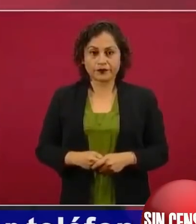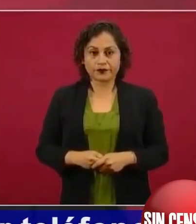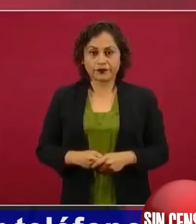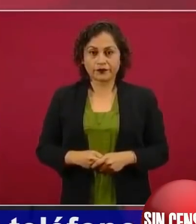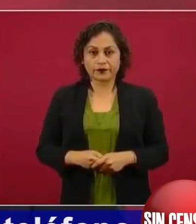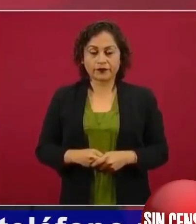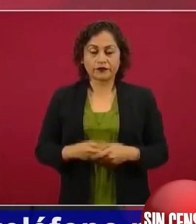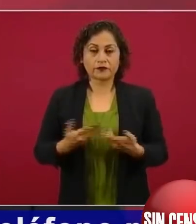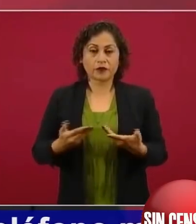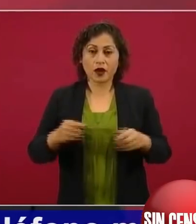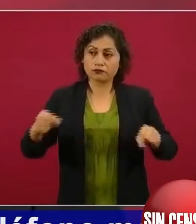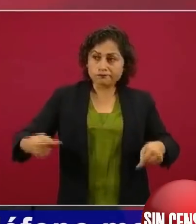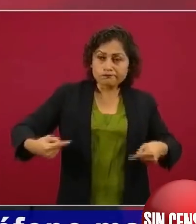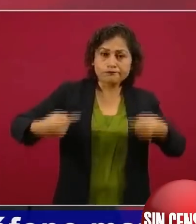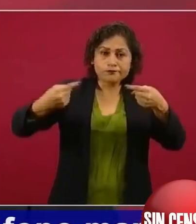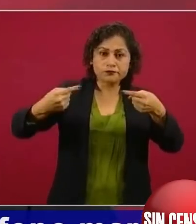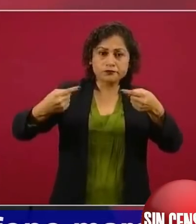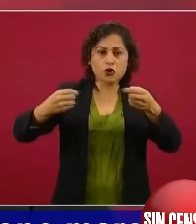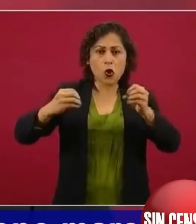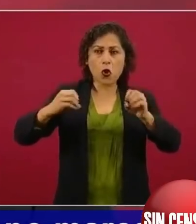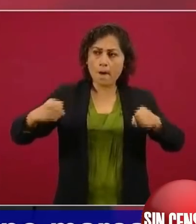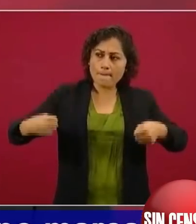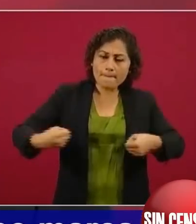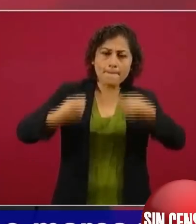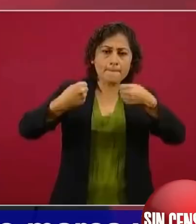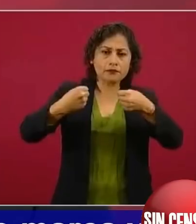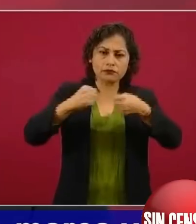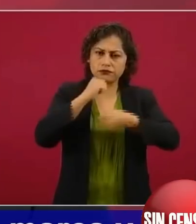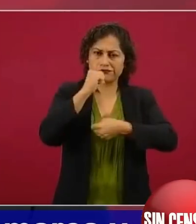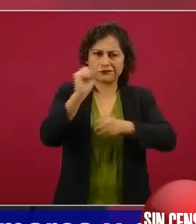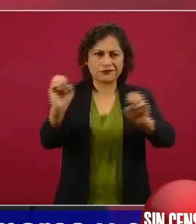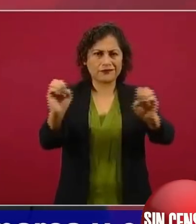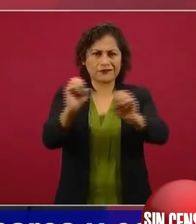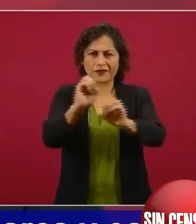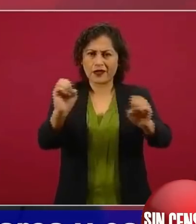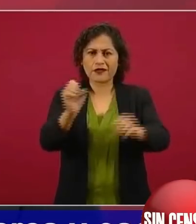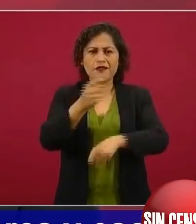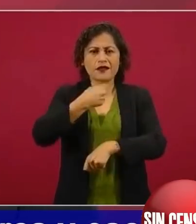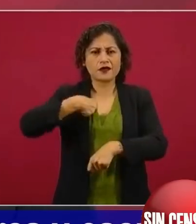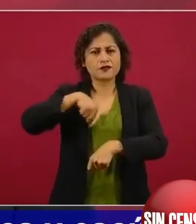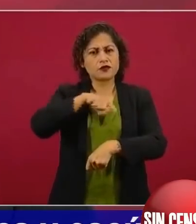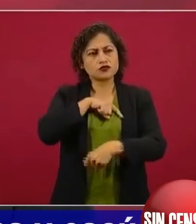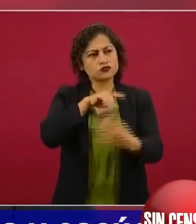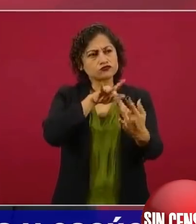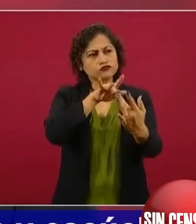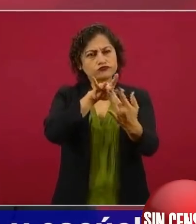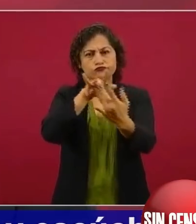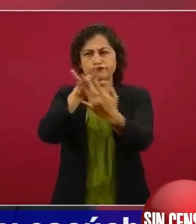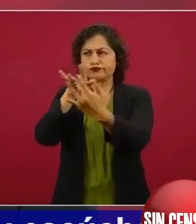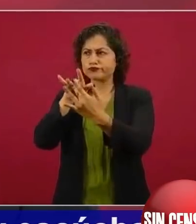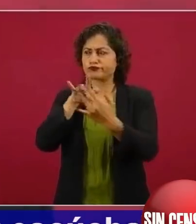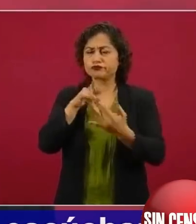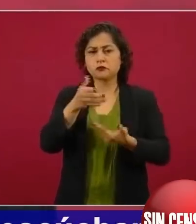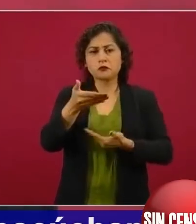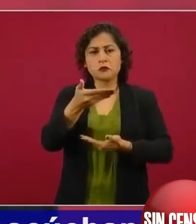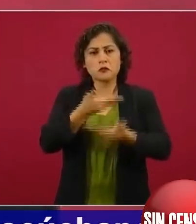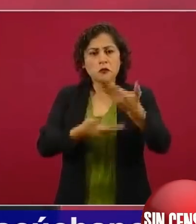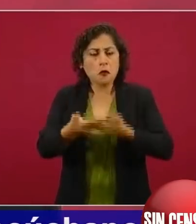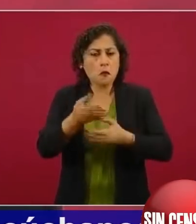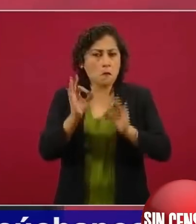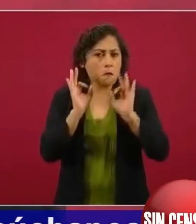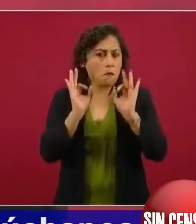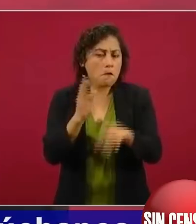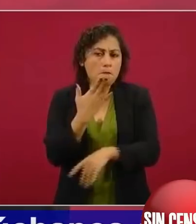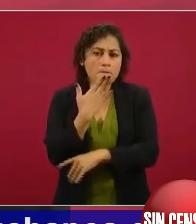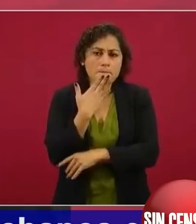diferencias con nadie y hemos llevado una muy buena relación con el gobierno del presidente